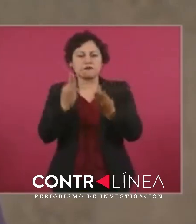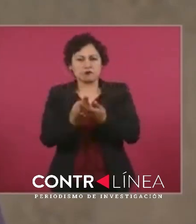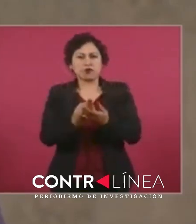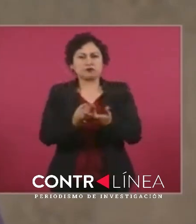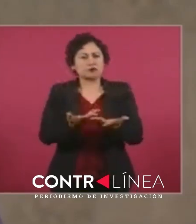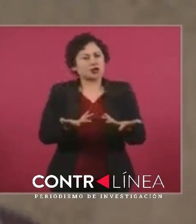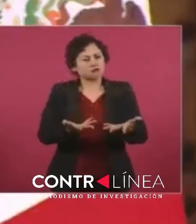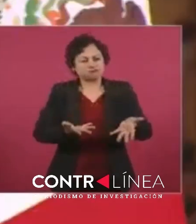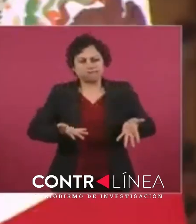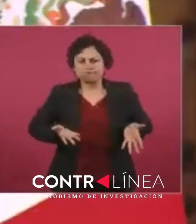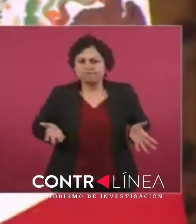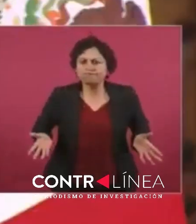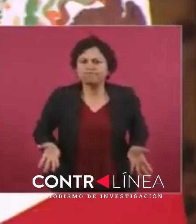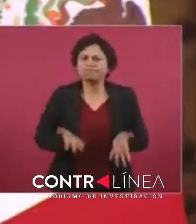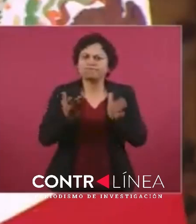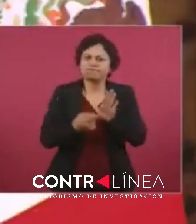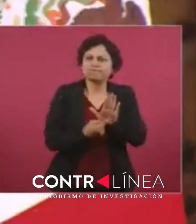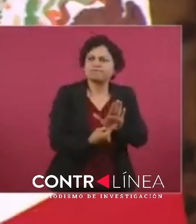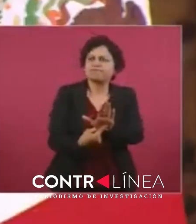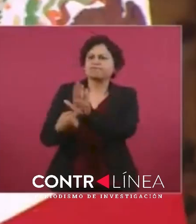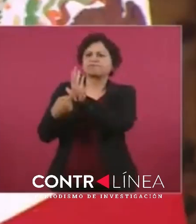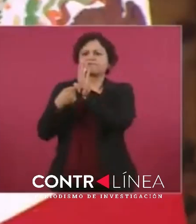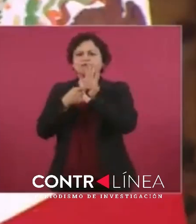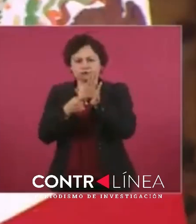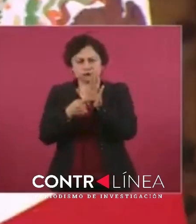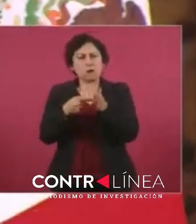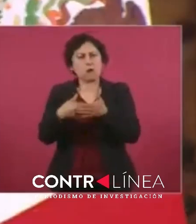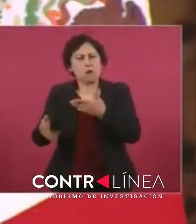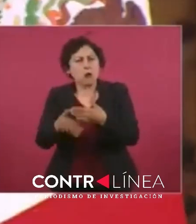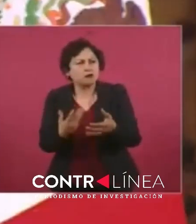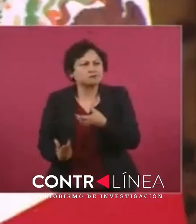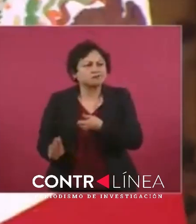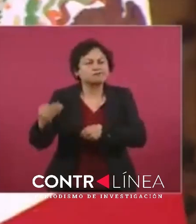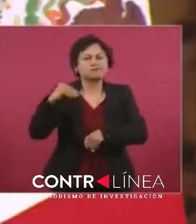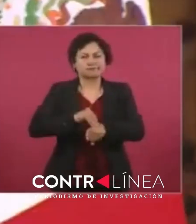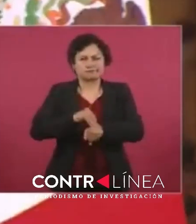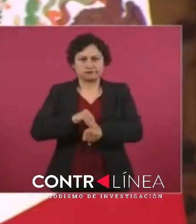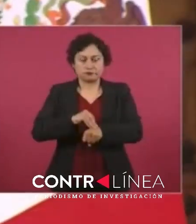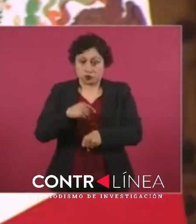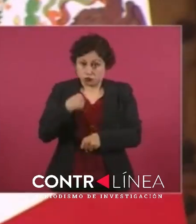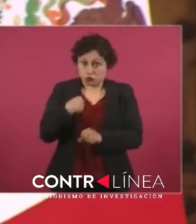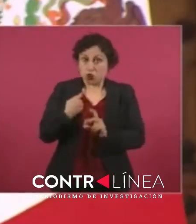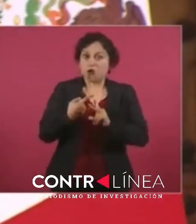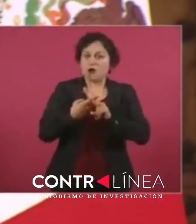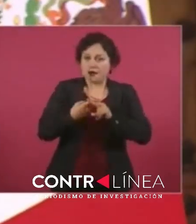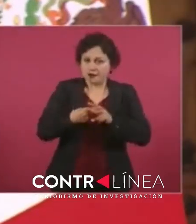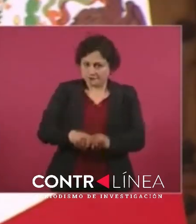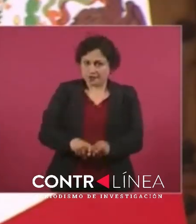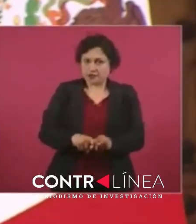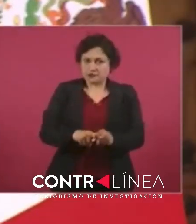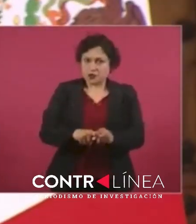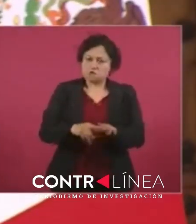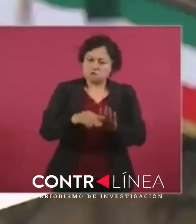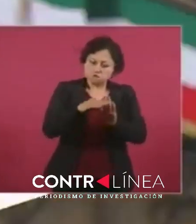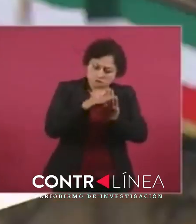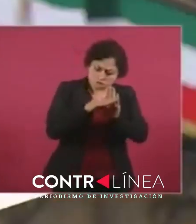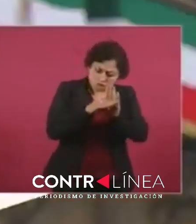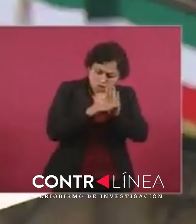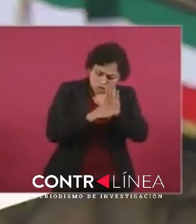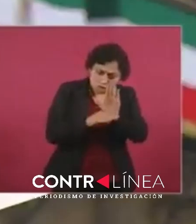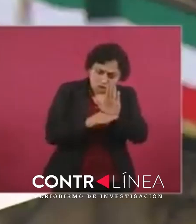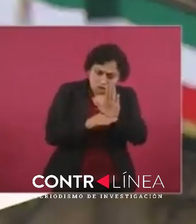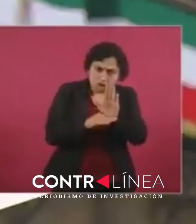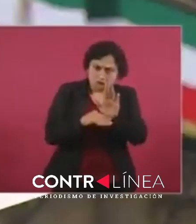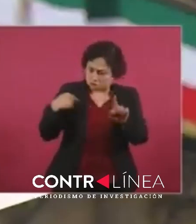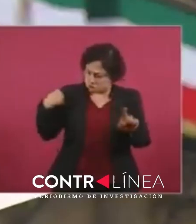aquí empiezo a puntualizar lo que hemos hecho entre todas y todos y desde